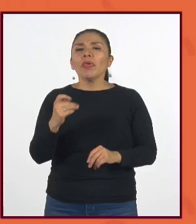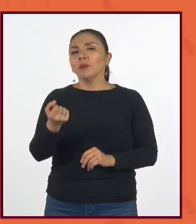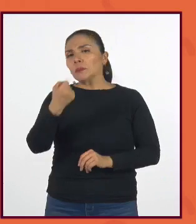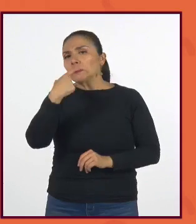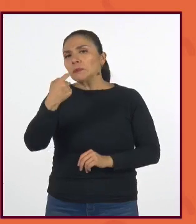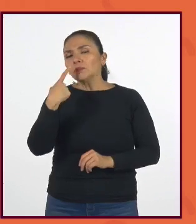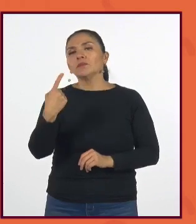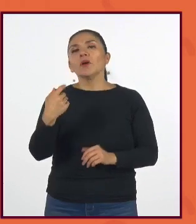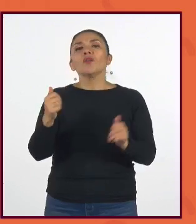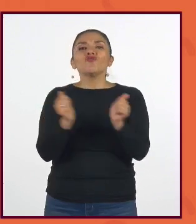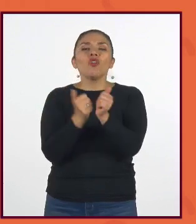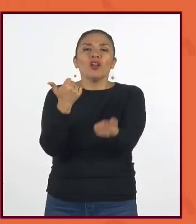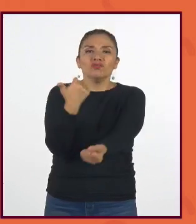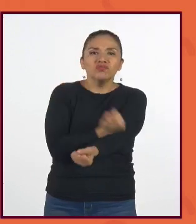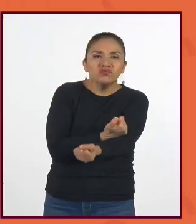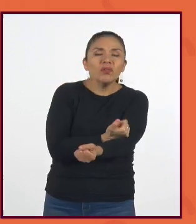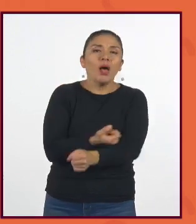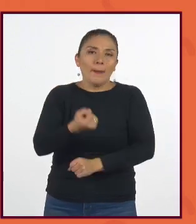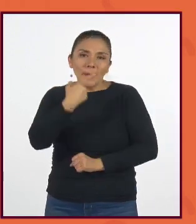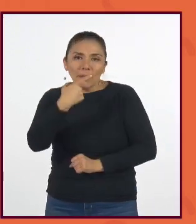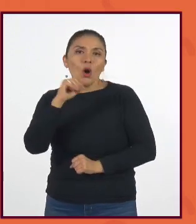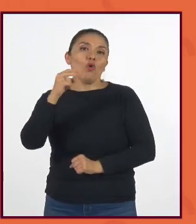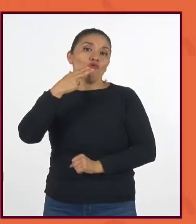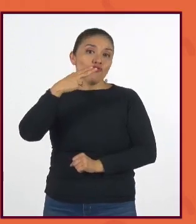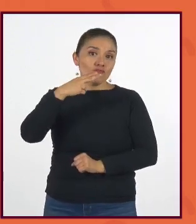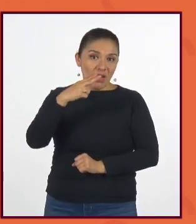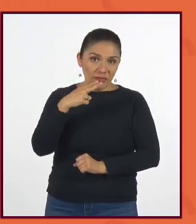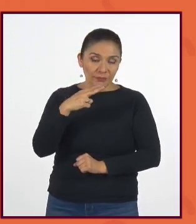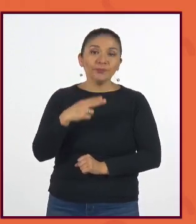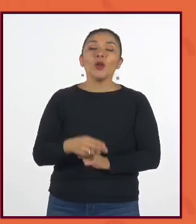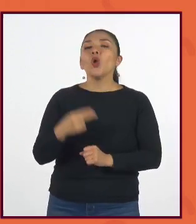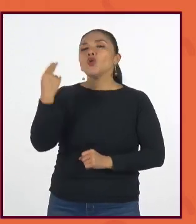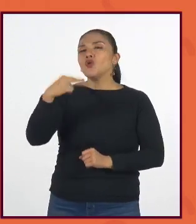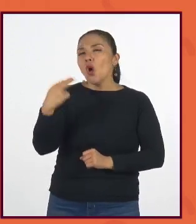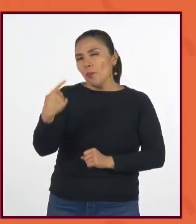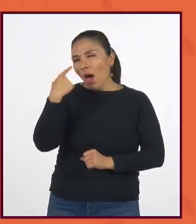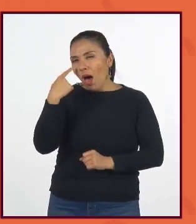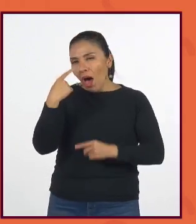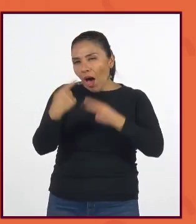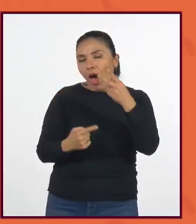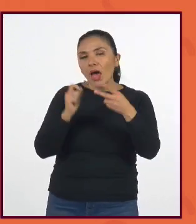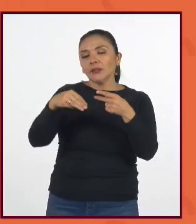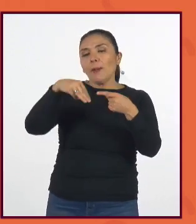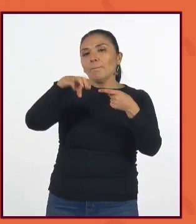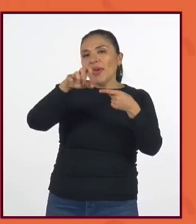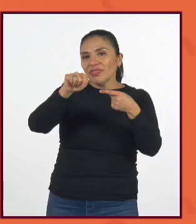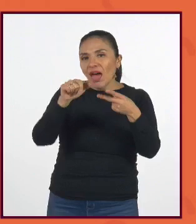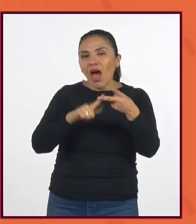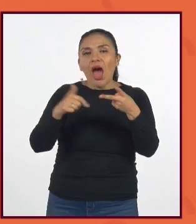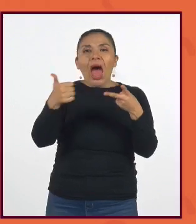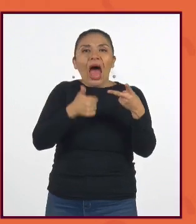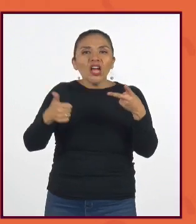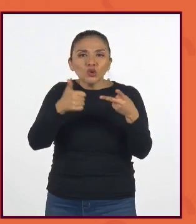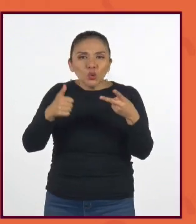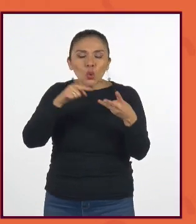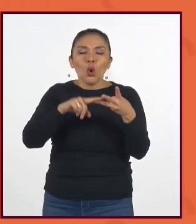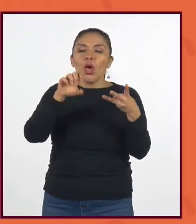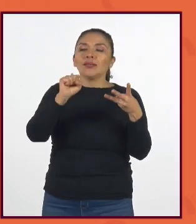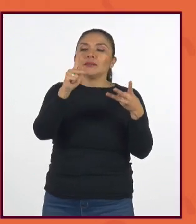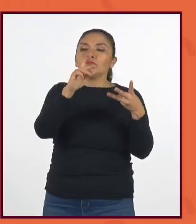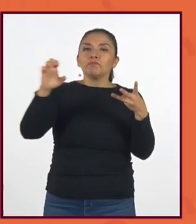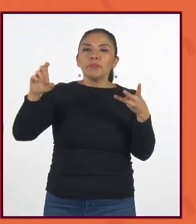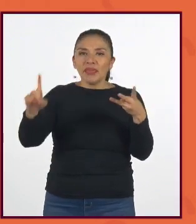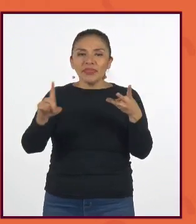manera ingerida, inyectada o fumada. Los nombres más comunes son meta, azul, el speed y